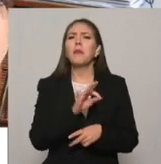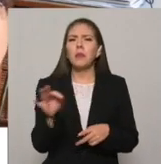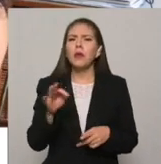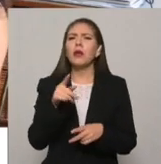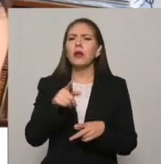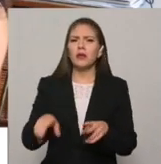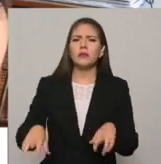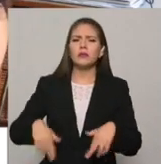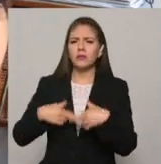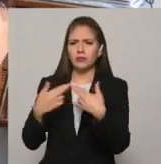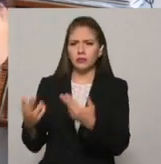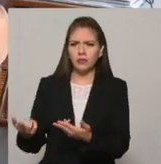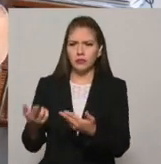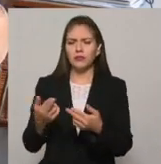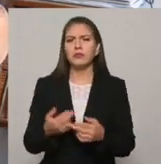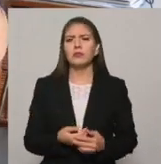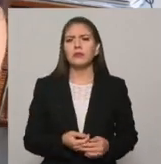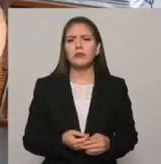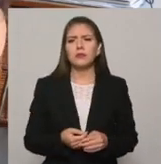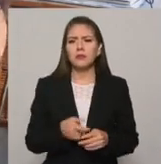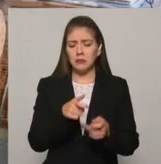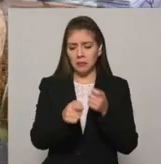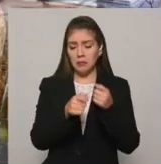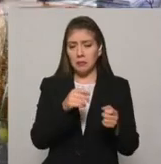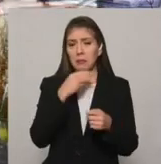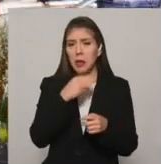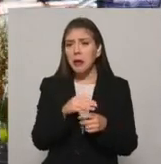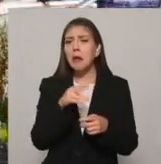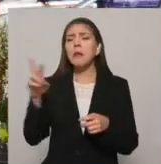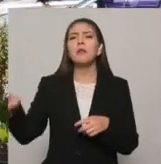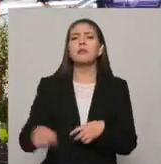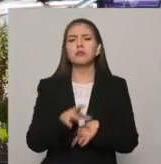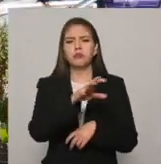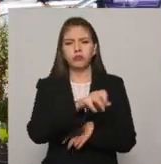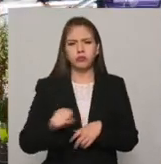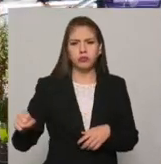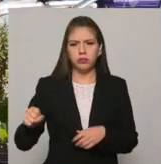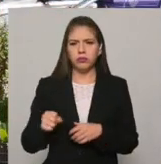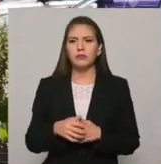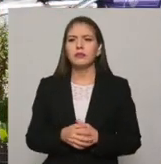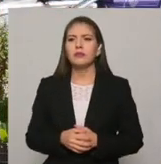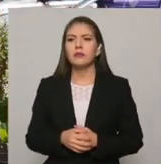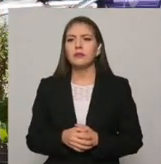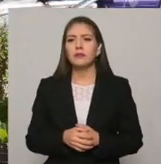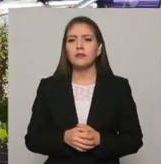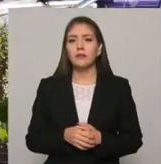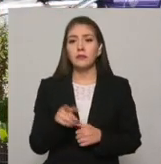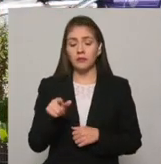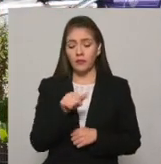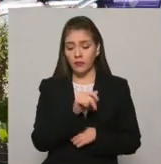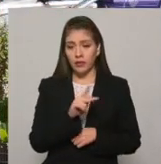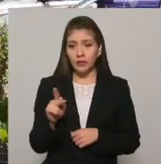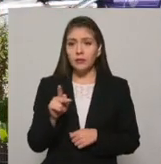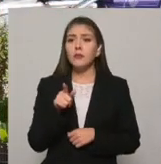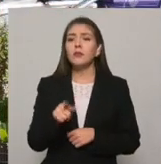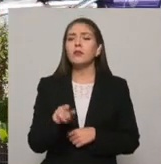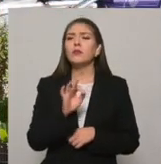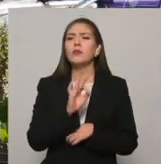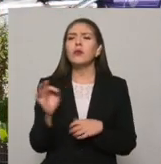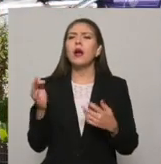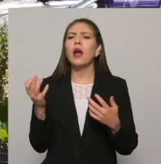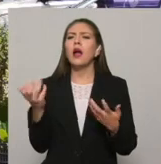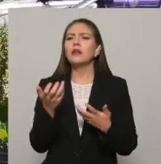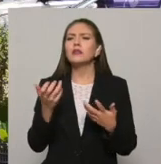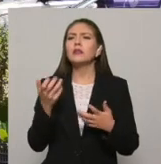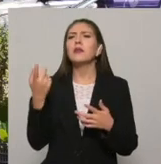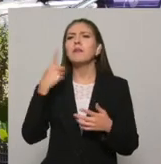puede dar un mensaje y venir a recoger. Con la aplicación Olio no solo podremos crear comunidad conociendo mejor a